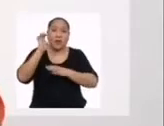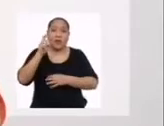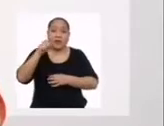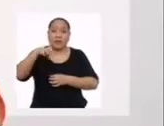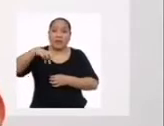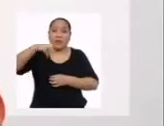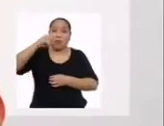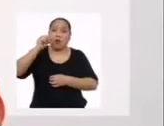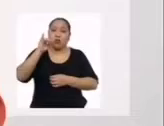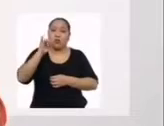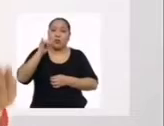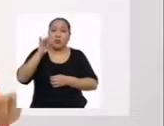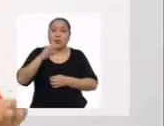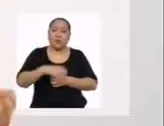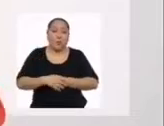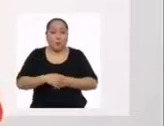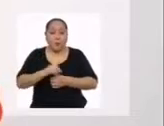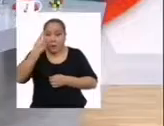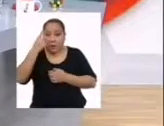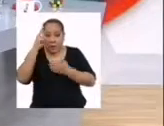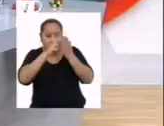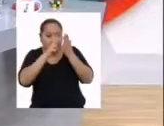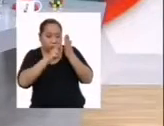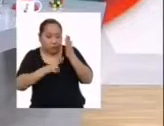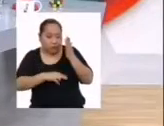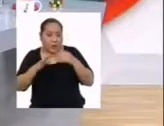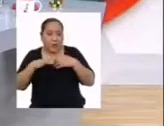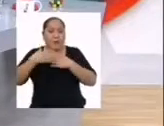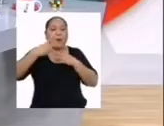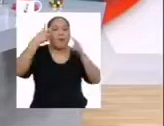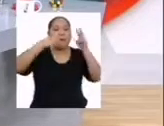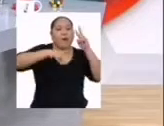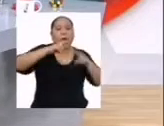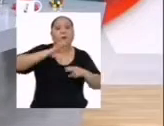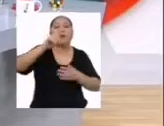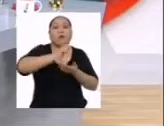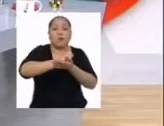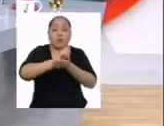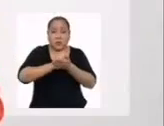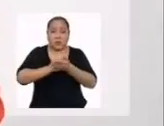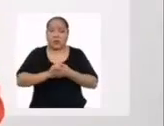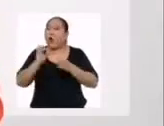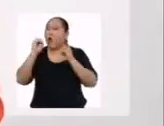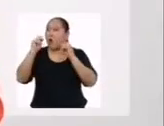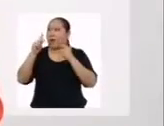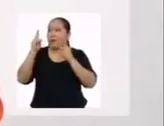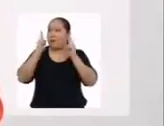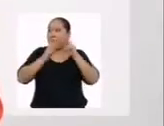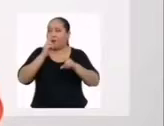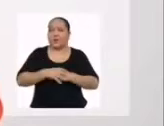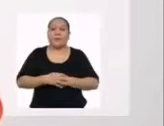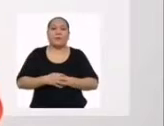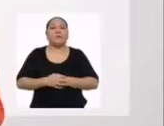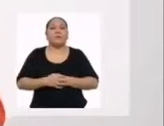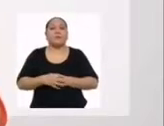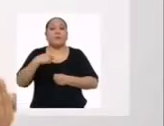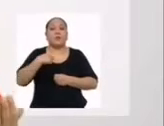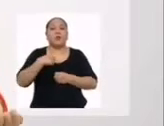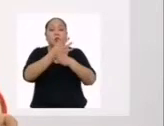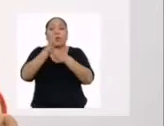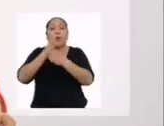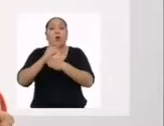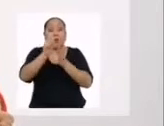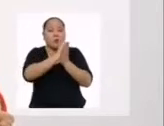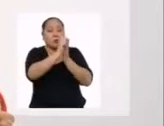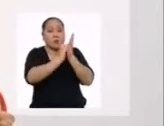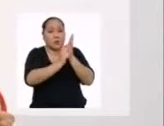podemos revisar esos otros aspectos que te preocupan. Buenísimo, revisemos entonces. Ya, te voy a compartir un texto